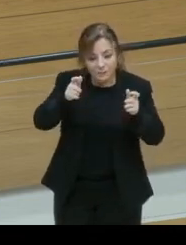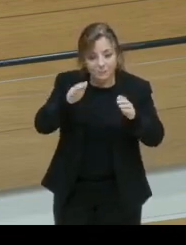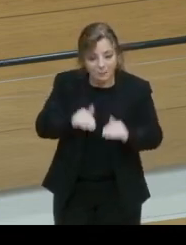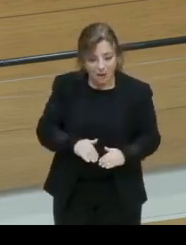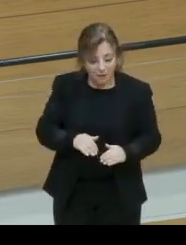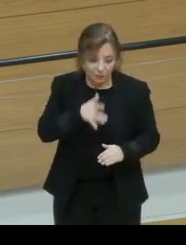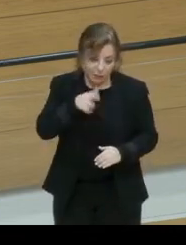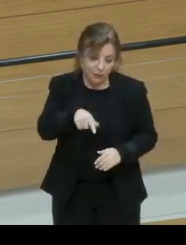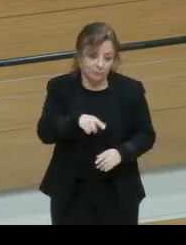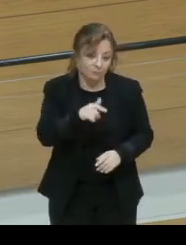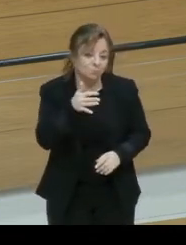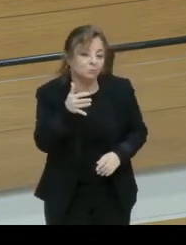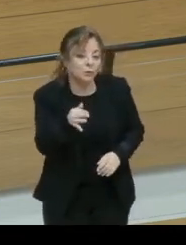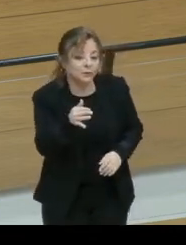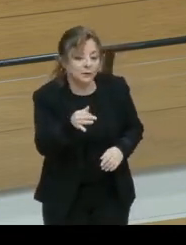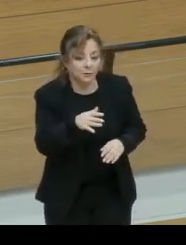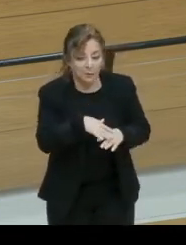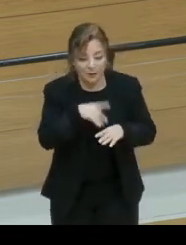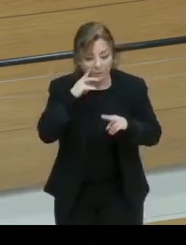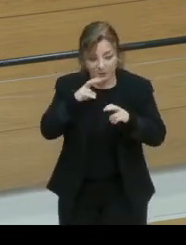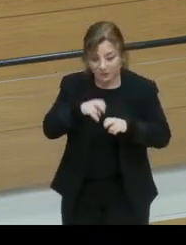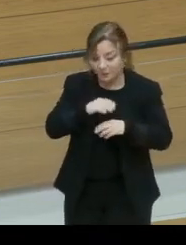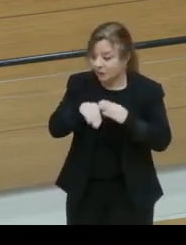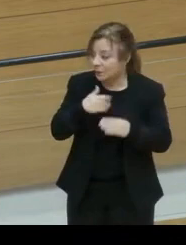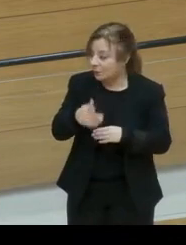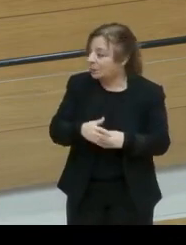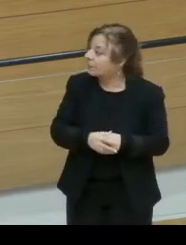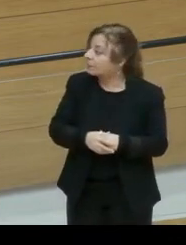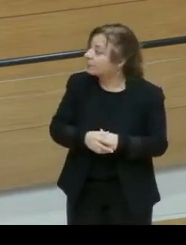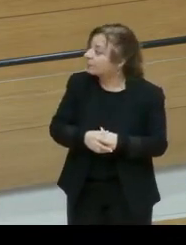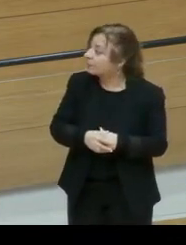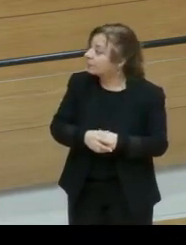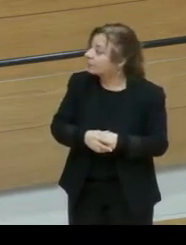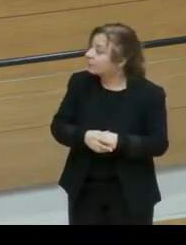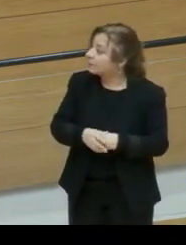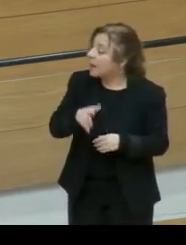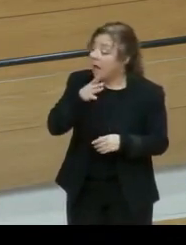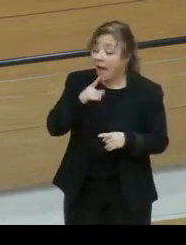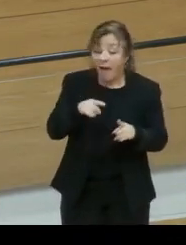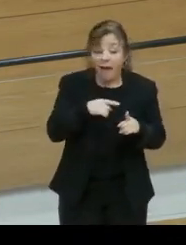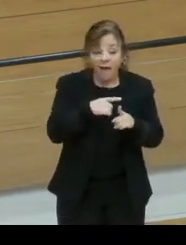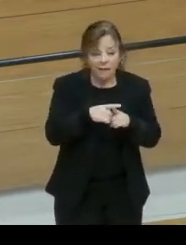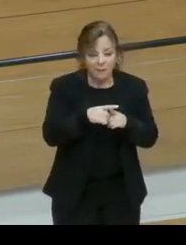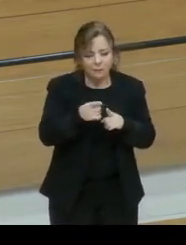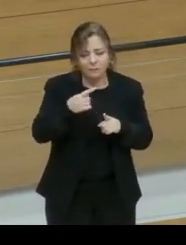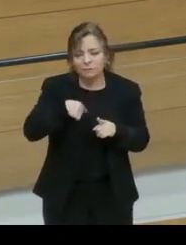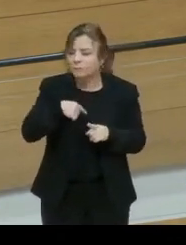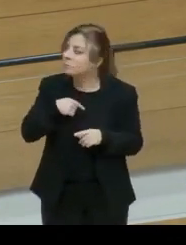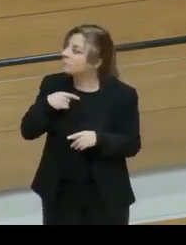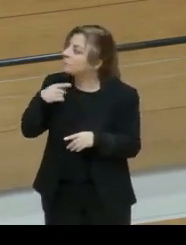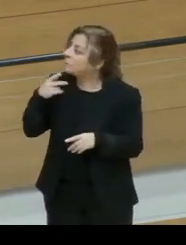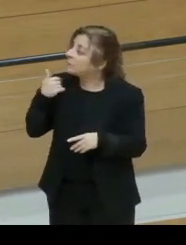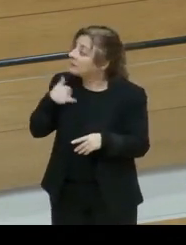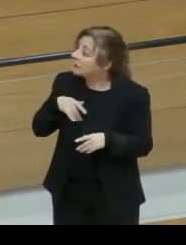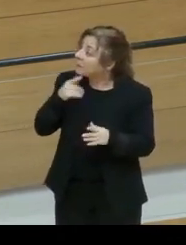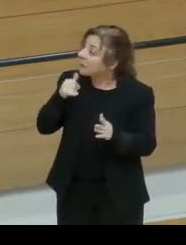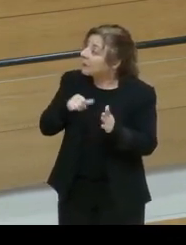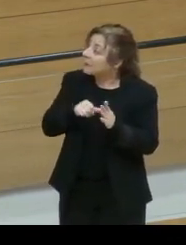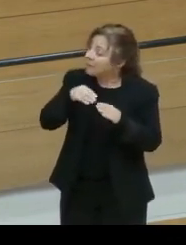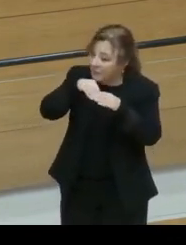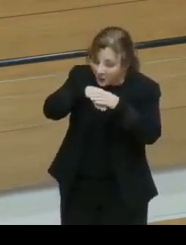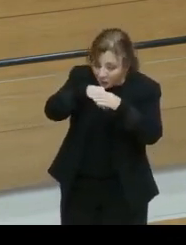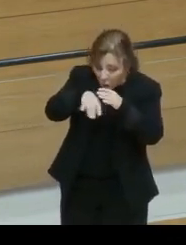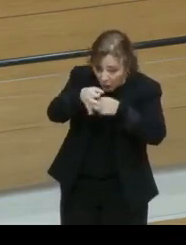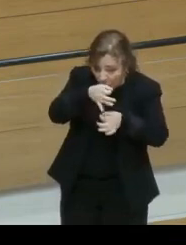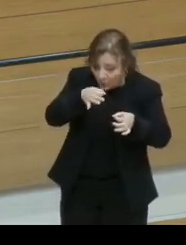efecto positivo para una investigación posterior. Y además, nos hemos acercado ya más dentro de la